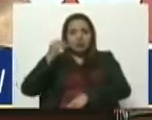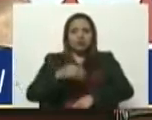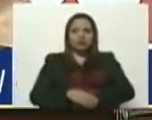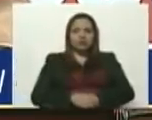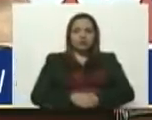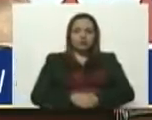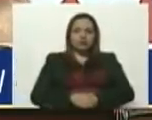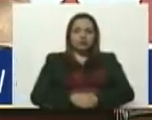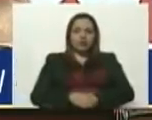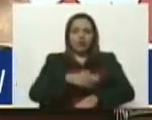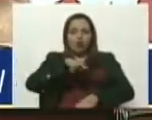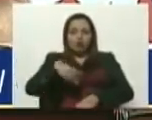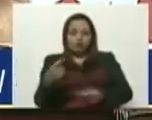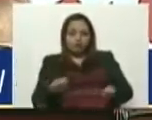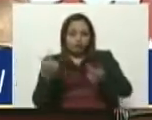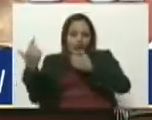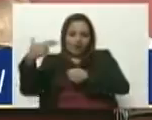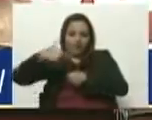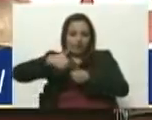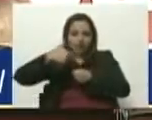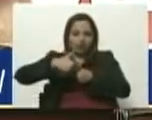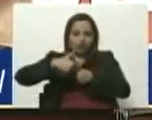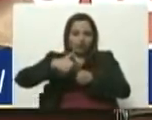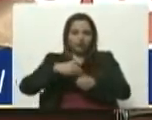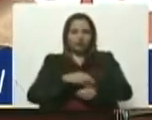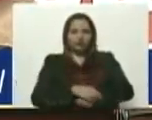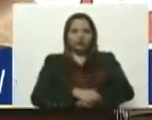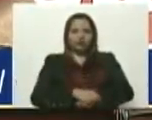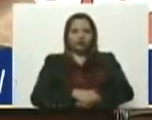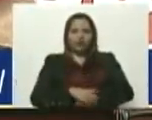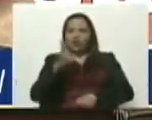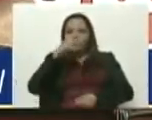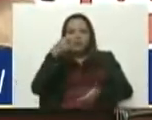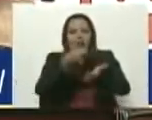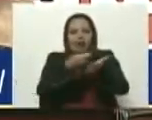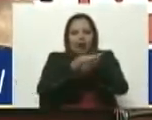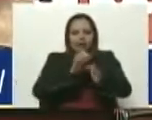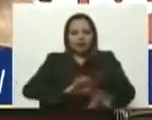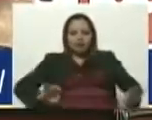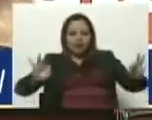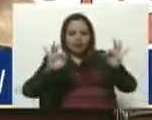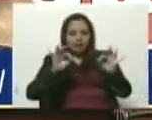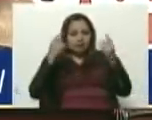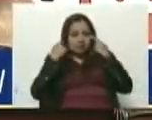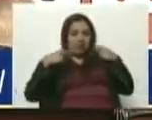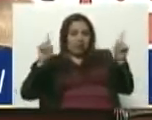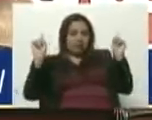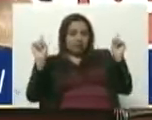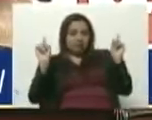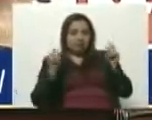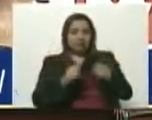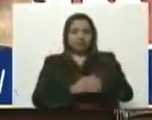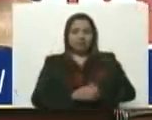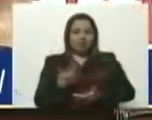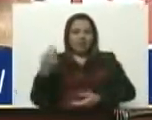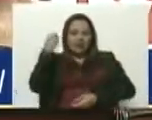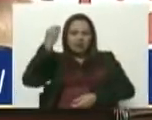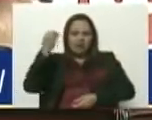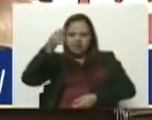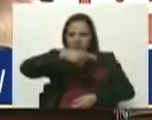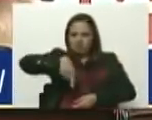le vamos a enviar petróleo y no nos van a pagar lo que nos debe ser a que ellos creen en eso